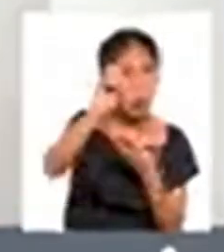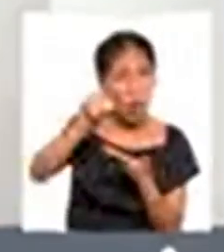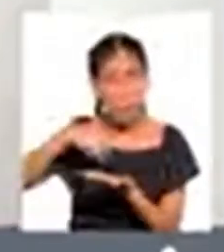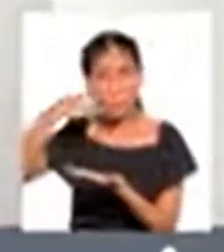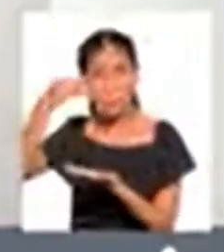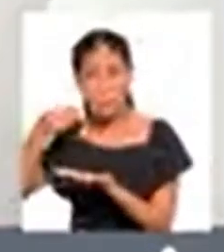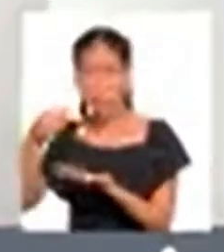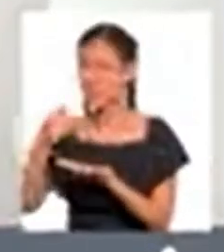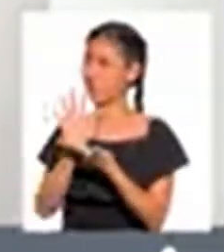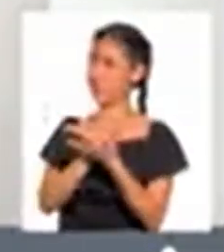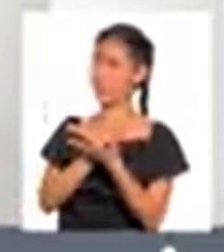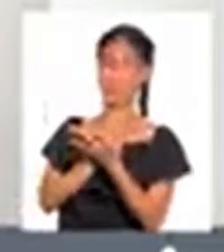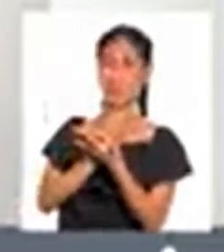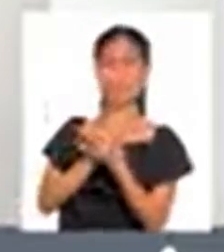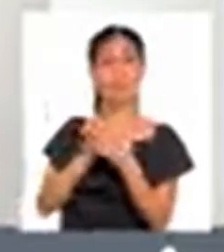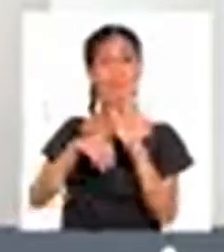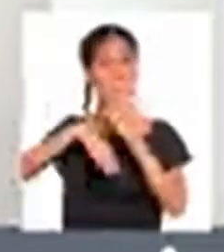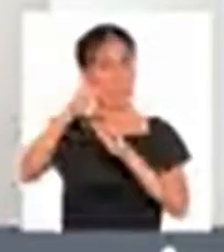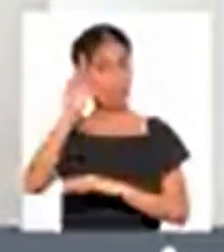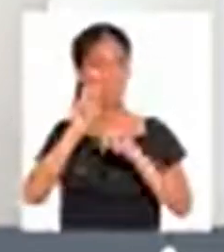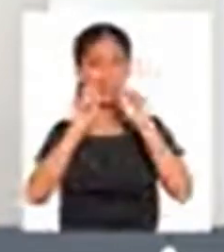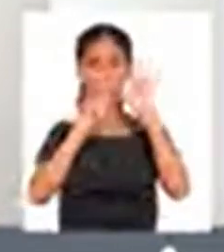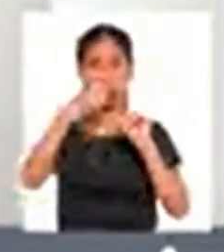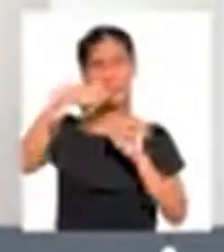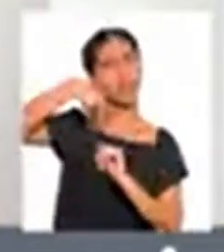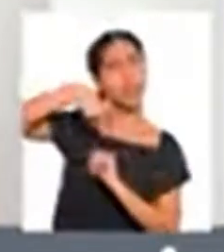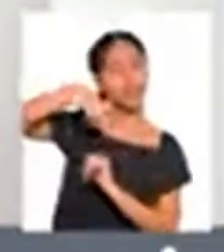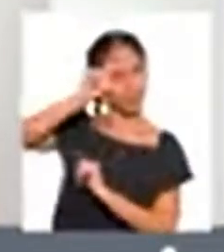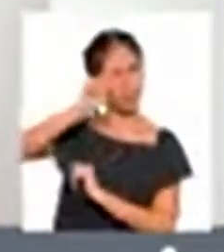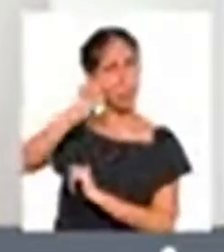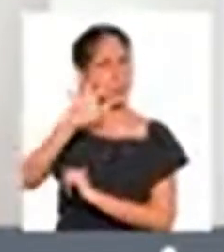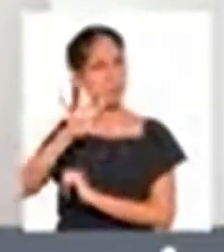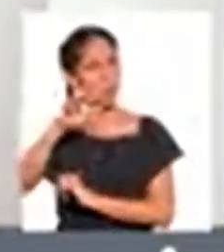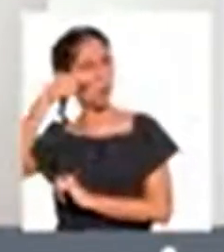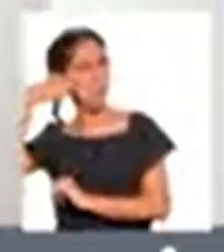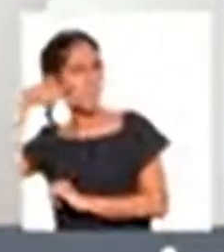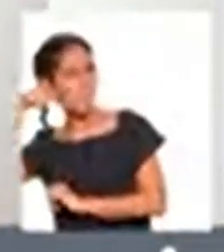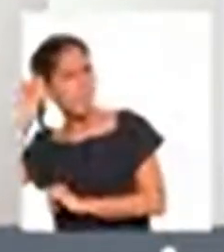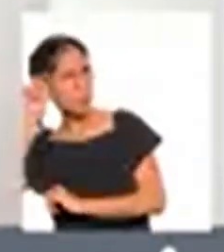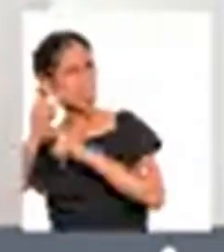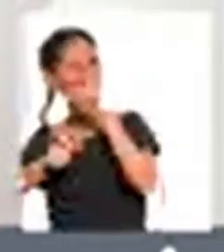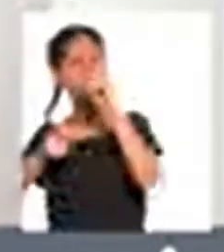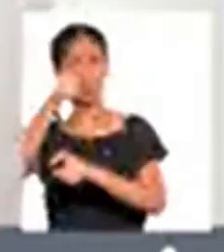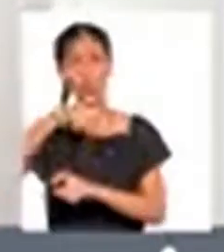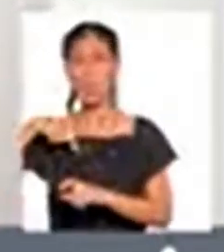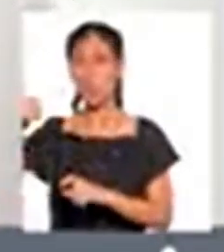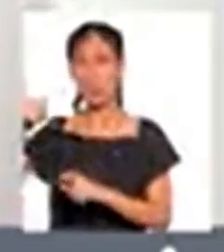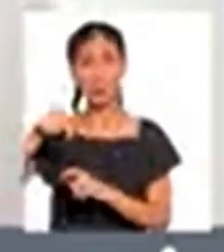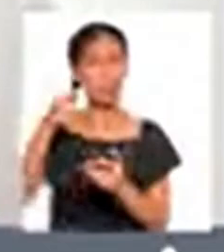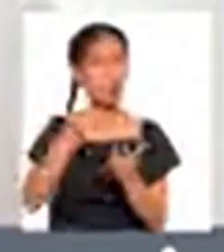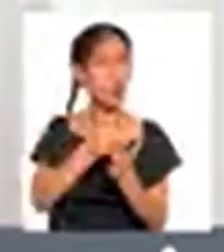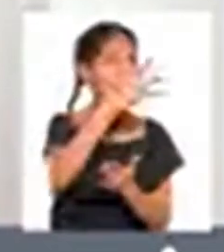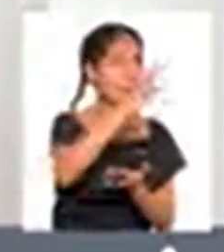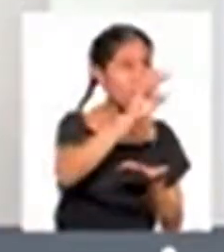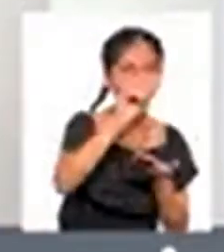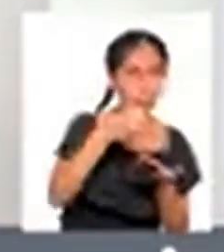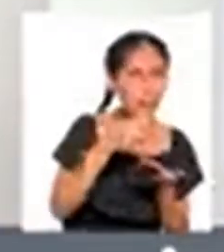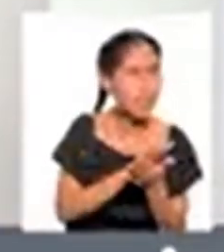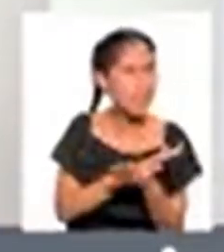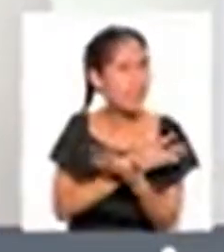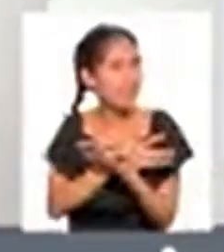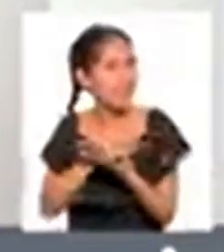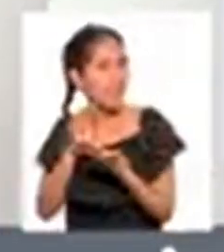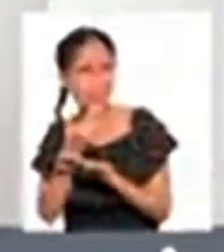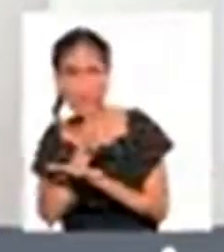que más de 6,5 millones de personas ni siquiera tenían los medios para consumir el nivel mínimo